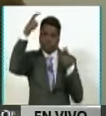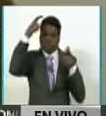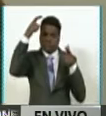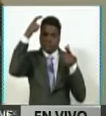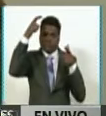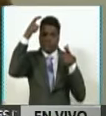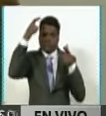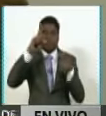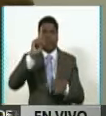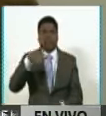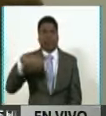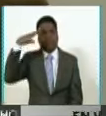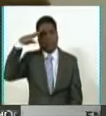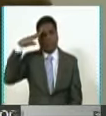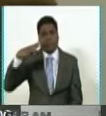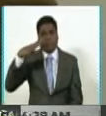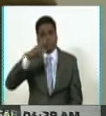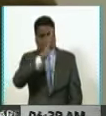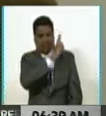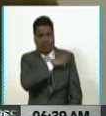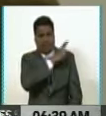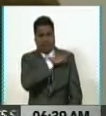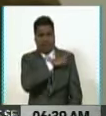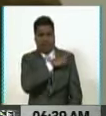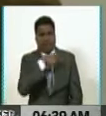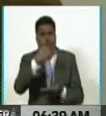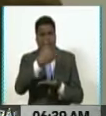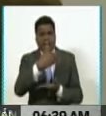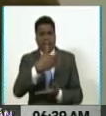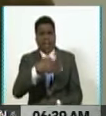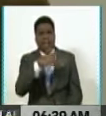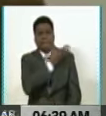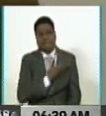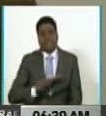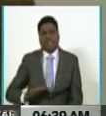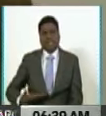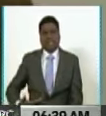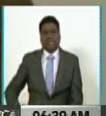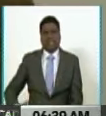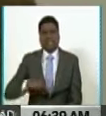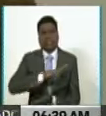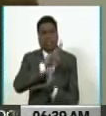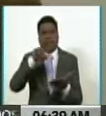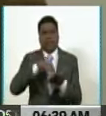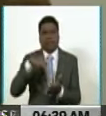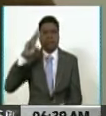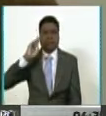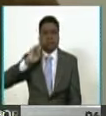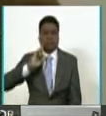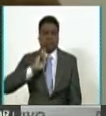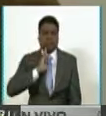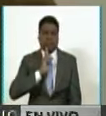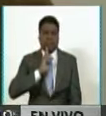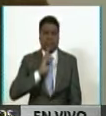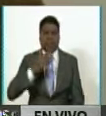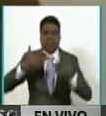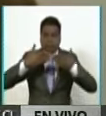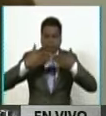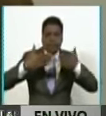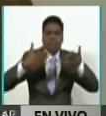nuestro comandante en jefe, presidente constitucional de la República Bolivariana de Venezuela, ha abierto las